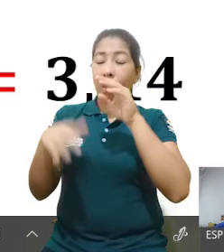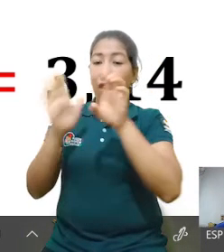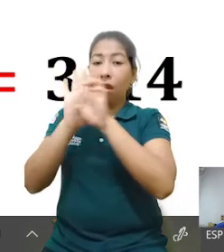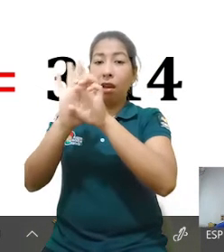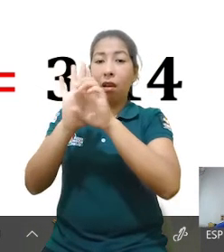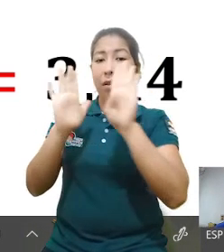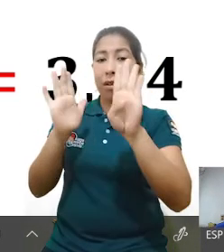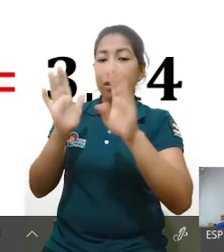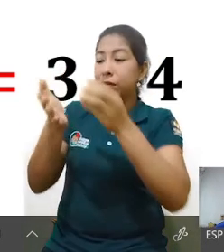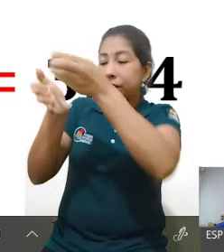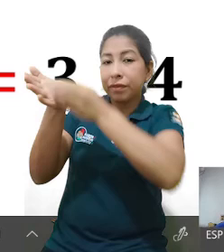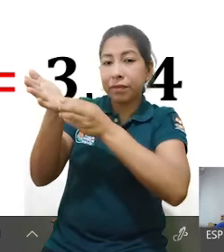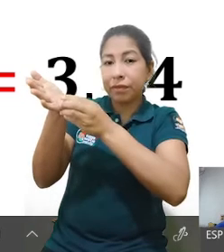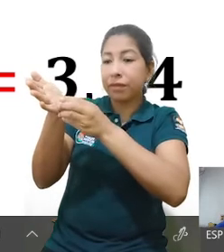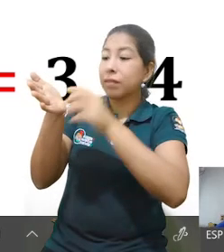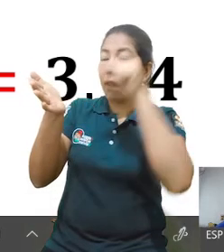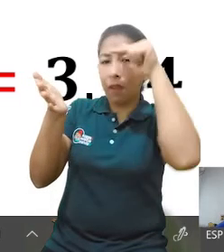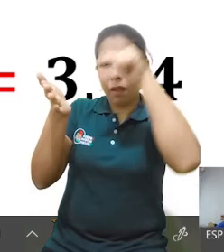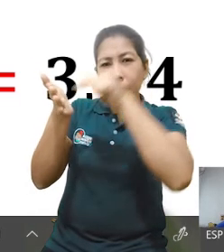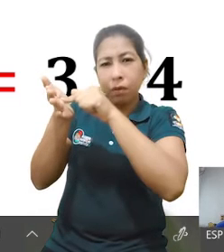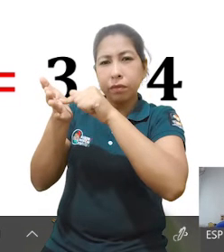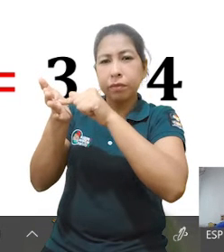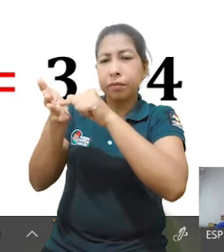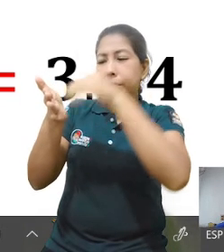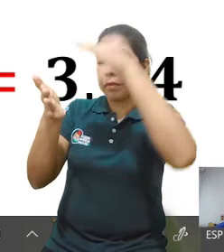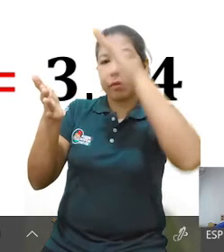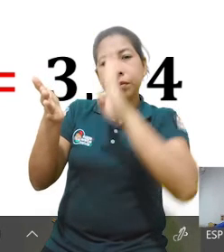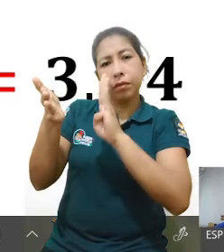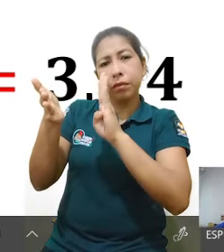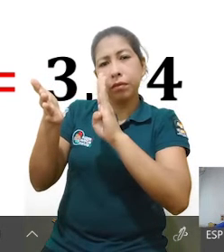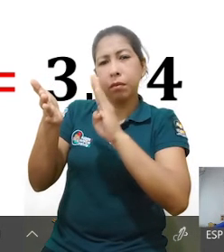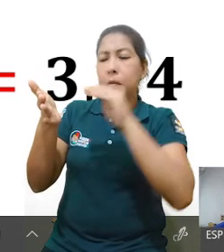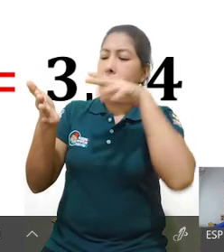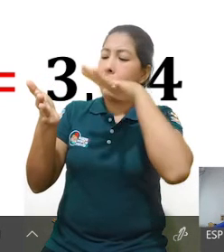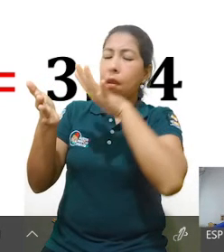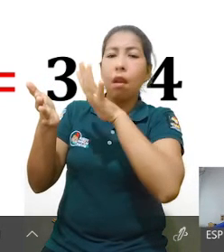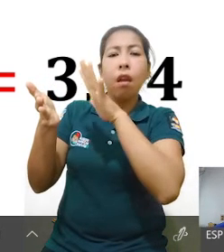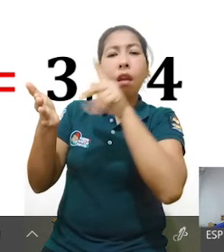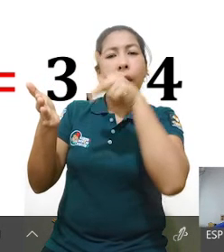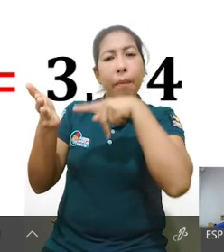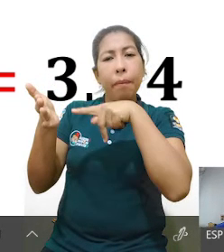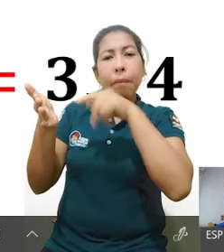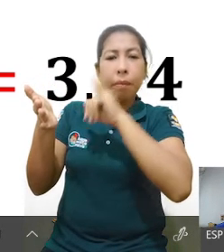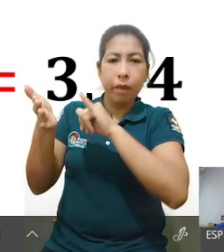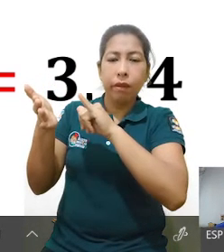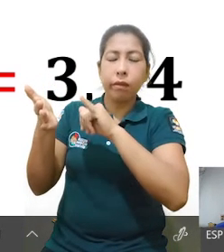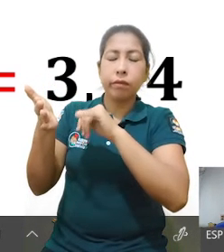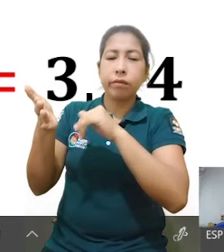mismo, anotamos logaritmo en cualquier base. La base del inciso B es el número pi, anotamos el número